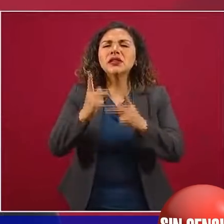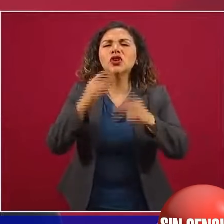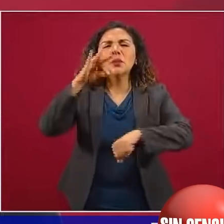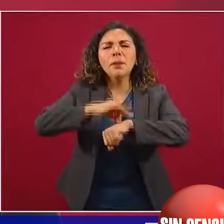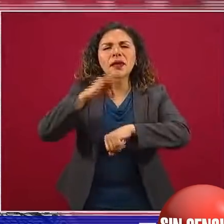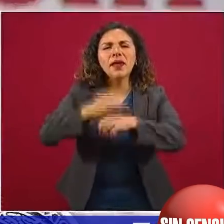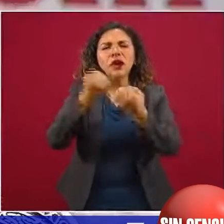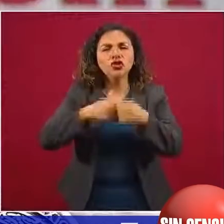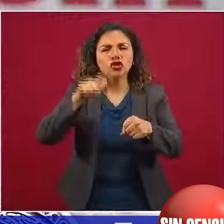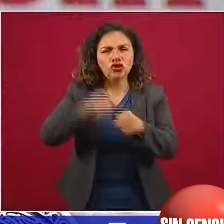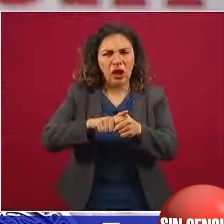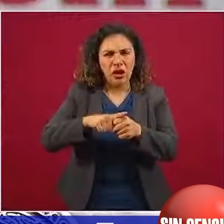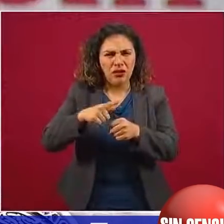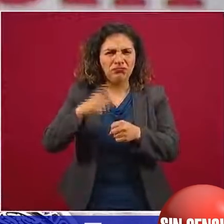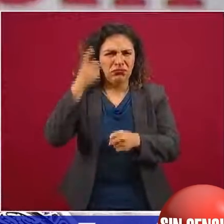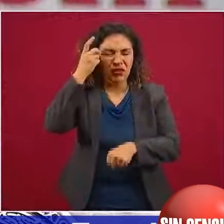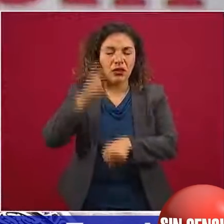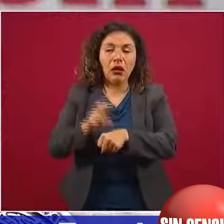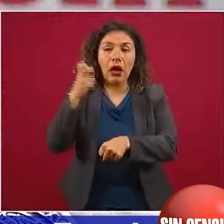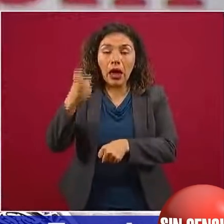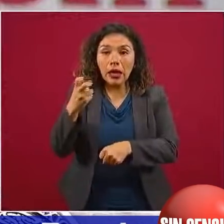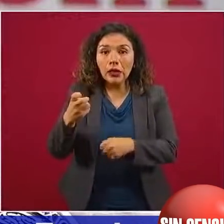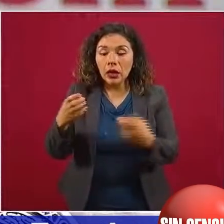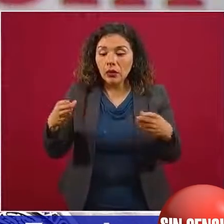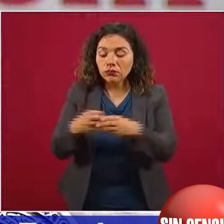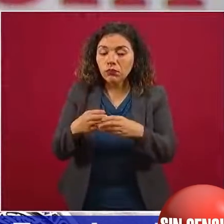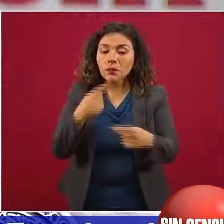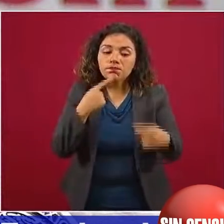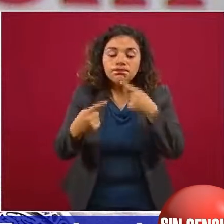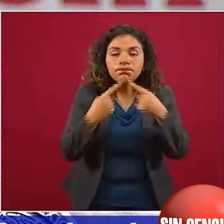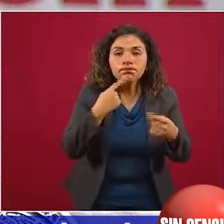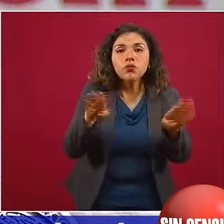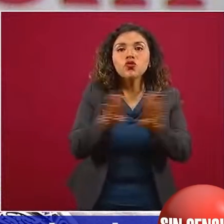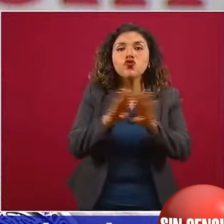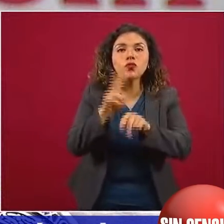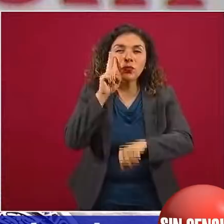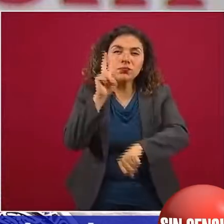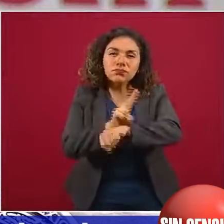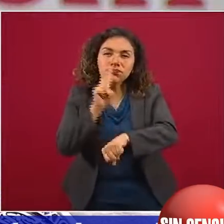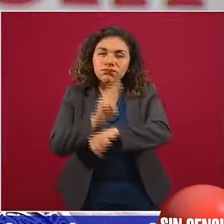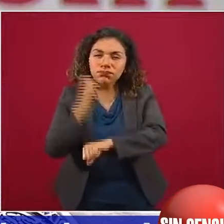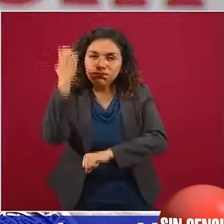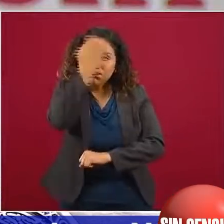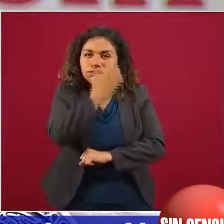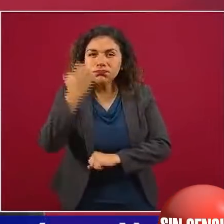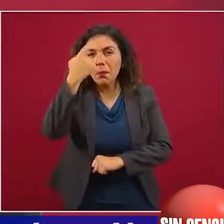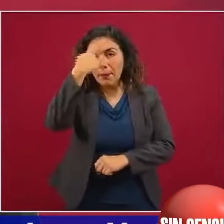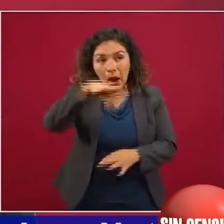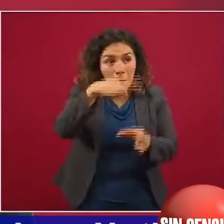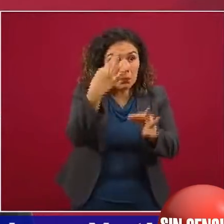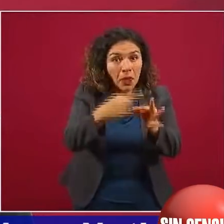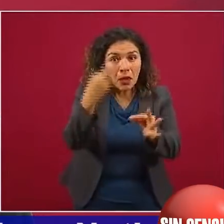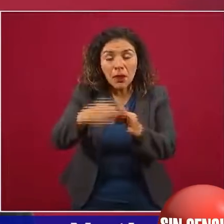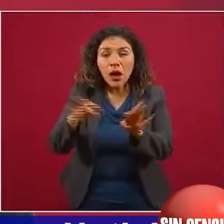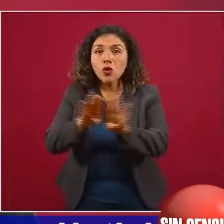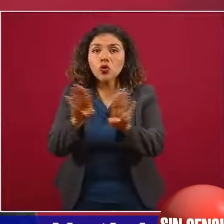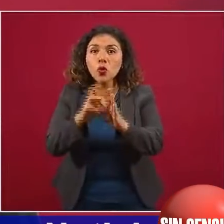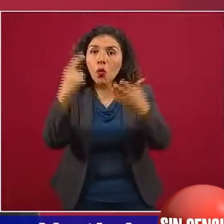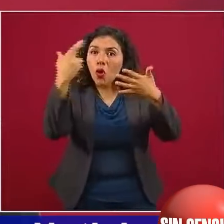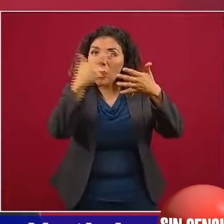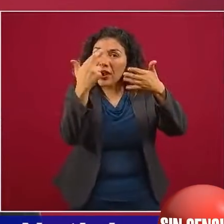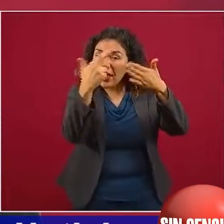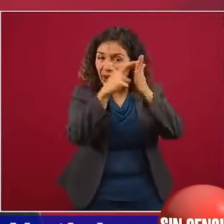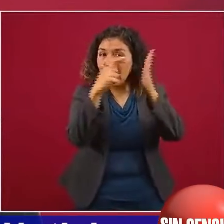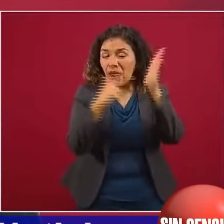Sociales ha organizado el mecanismo de monitoreo del cumplimiento del protocolo de